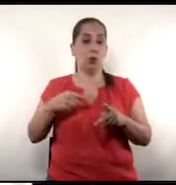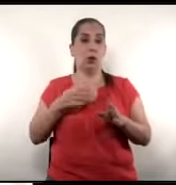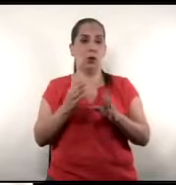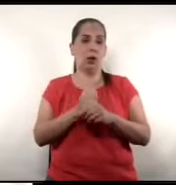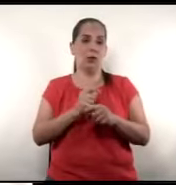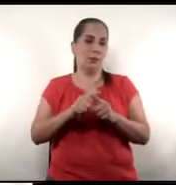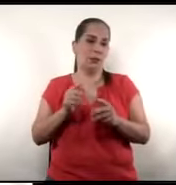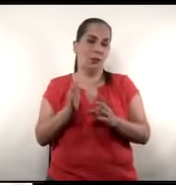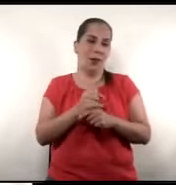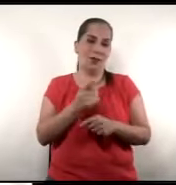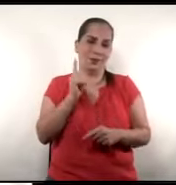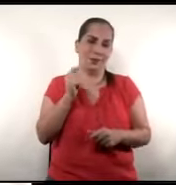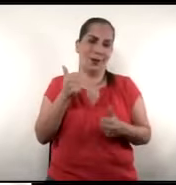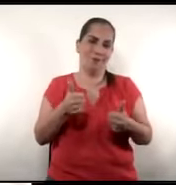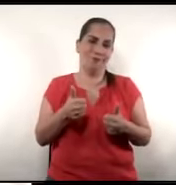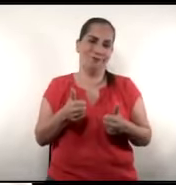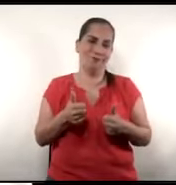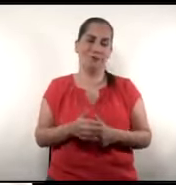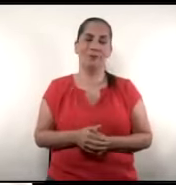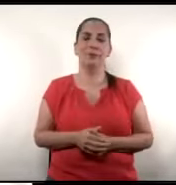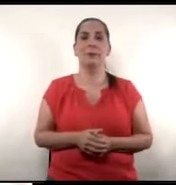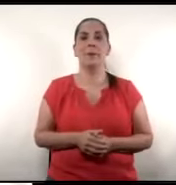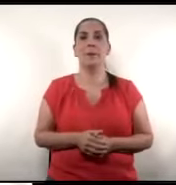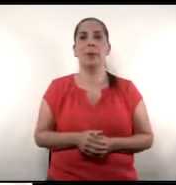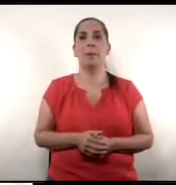no la ejerce para bien, ¿verdad?